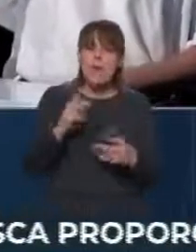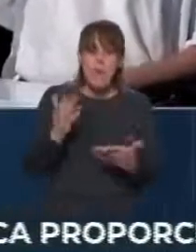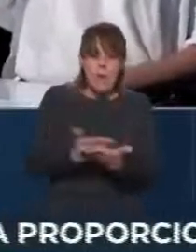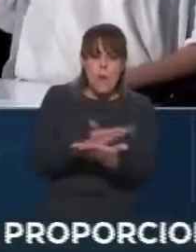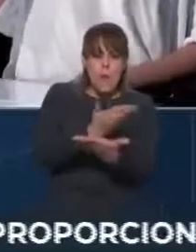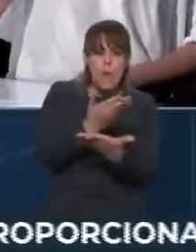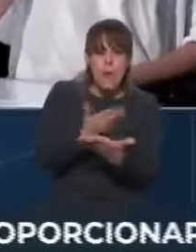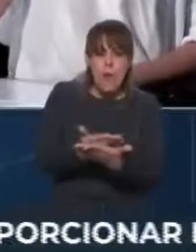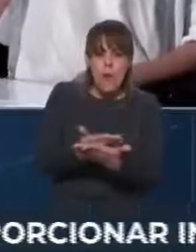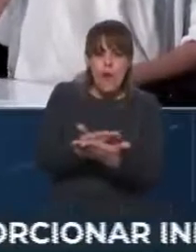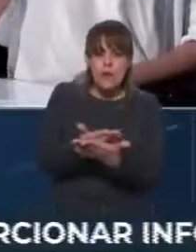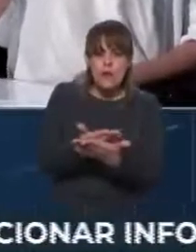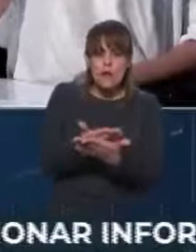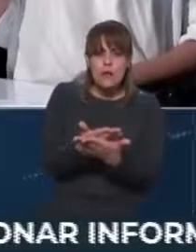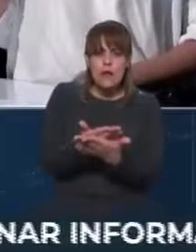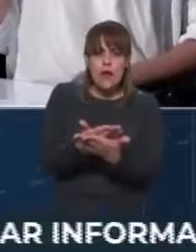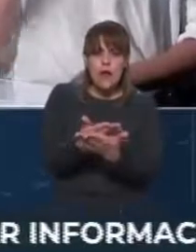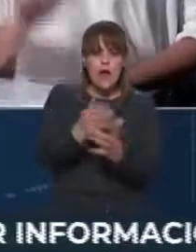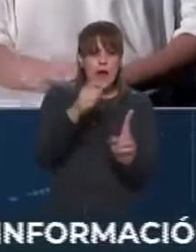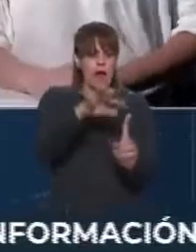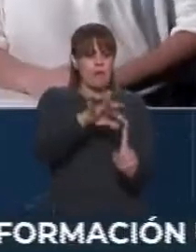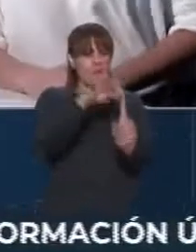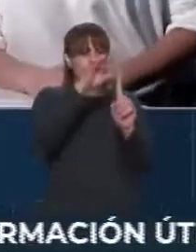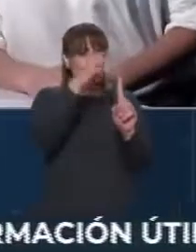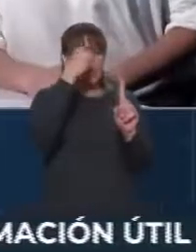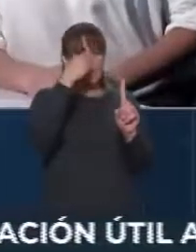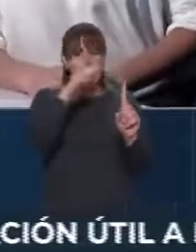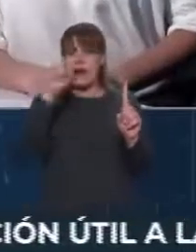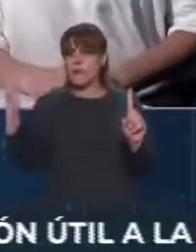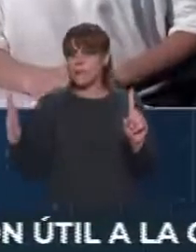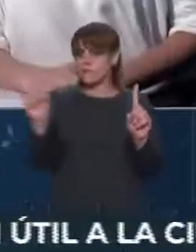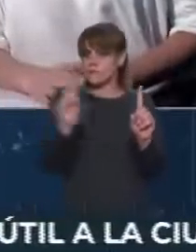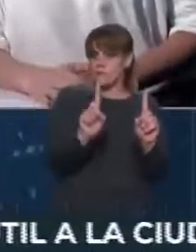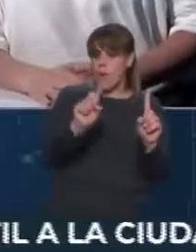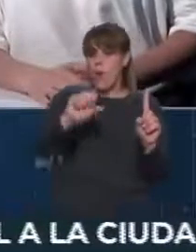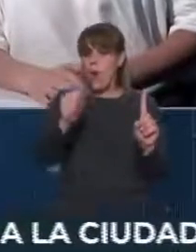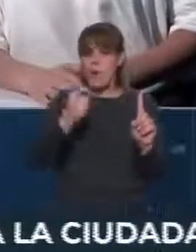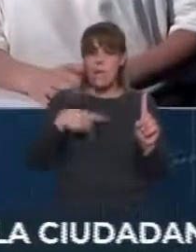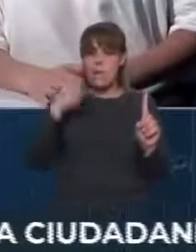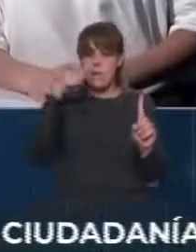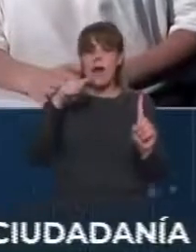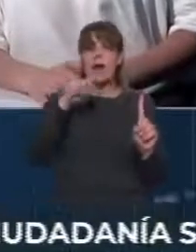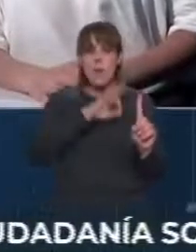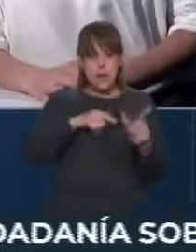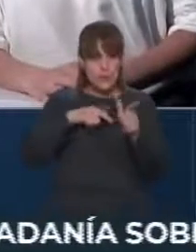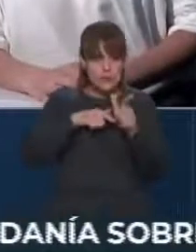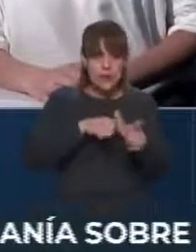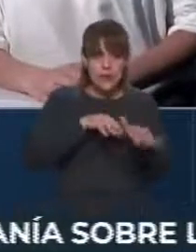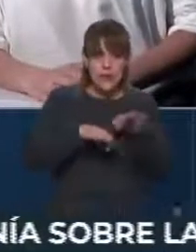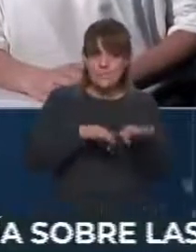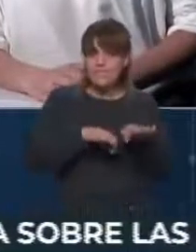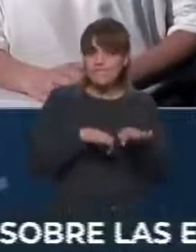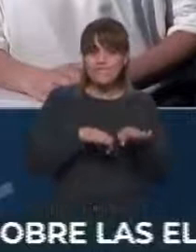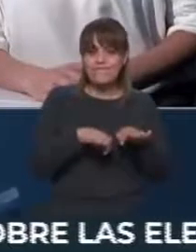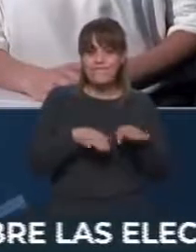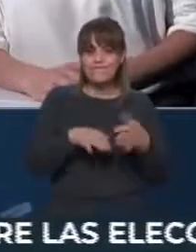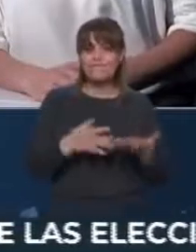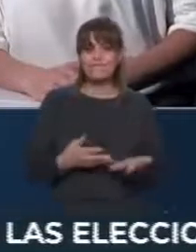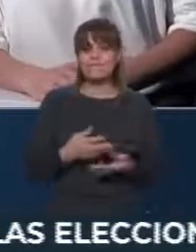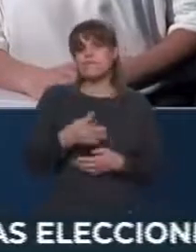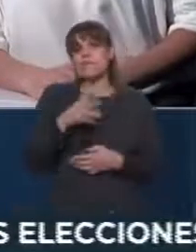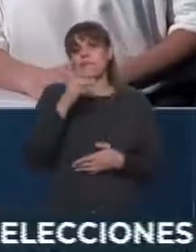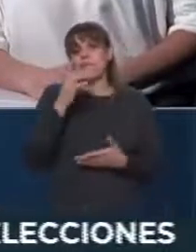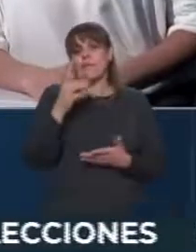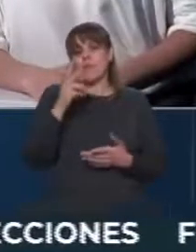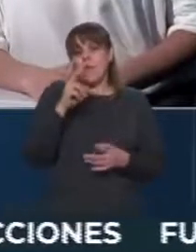proponiendo algo para realmente salvarlo. Ahora, yo creo que sí está complicado el que dependamos de una persona para que esto se lleve a cabo. Eso lo acepto.